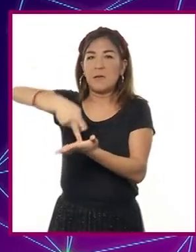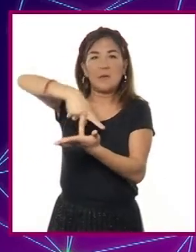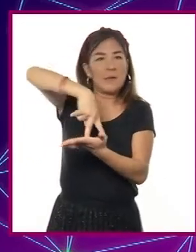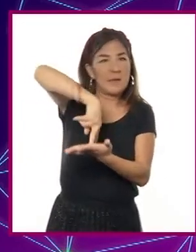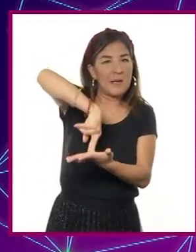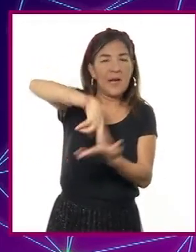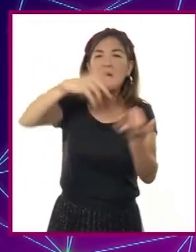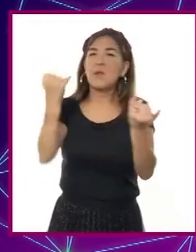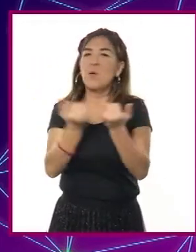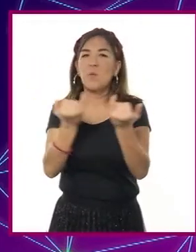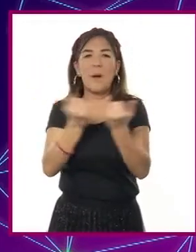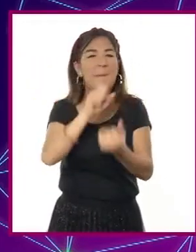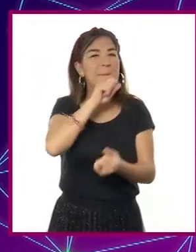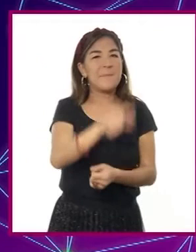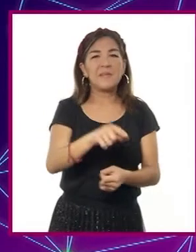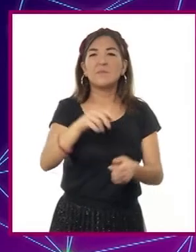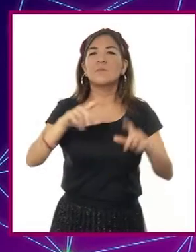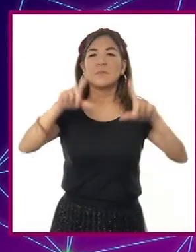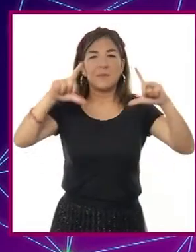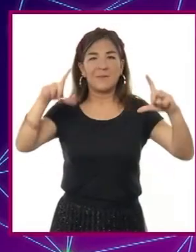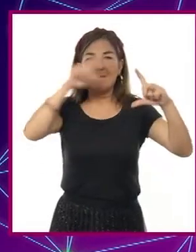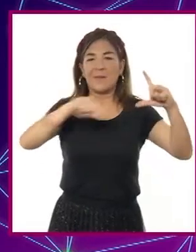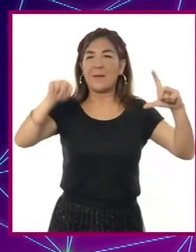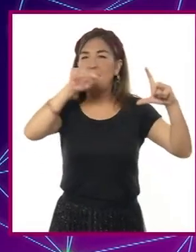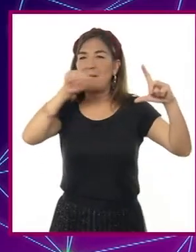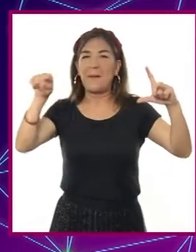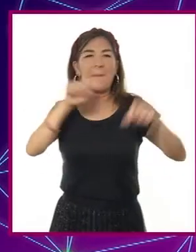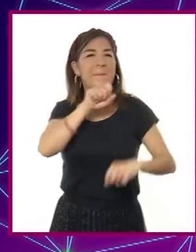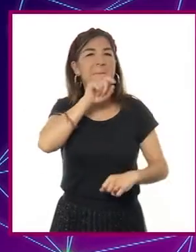arco, utilizando el mismo radio que en el paso anterior.